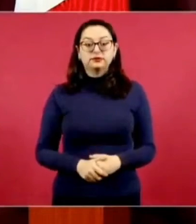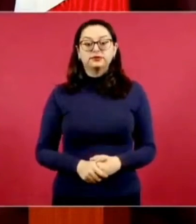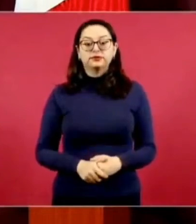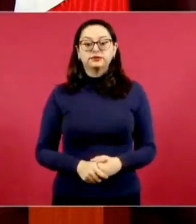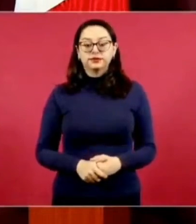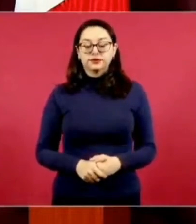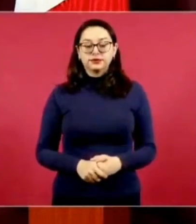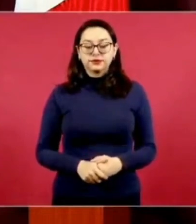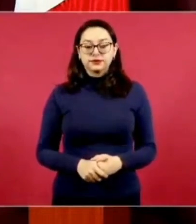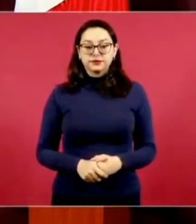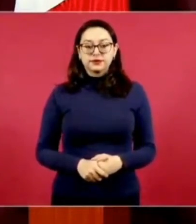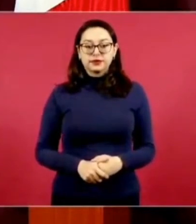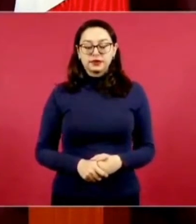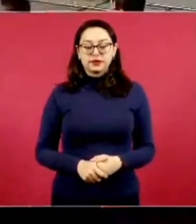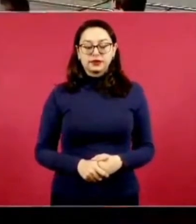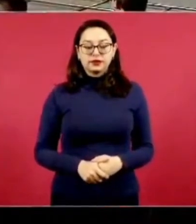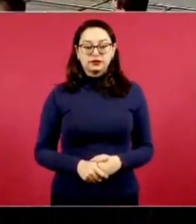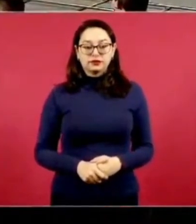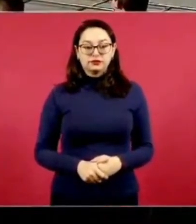¿Eh?